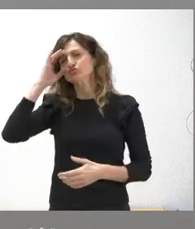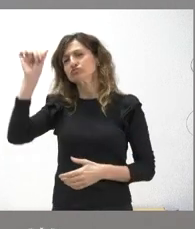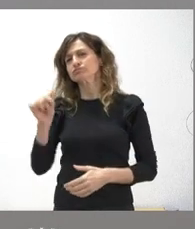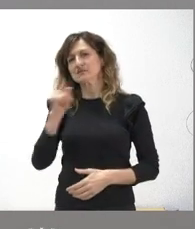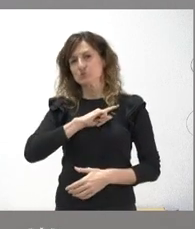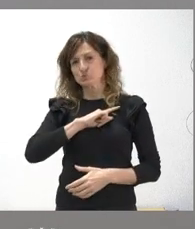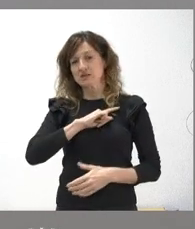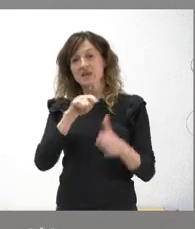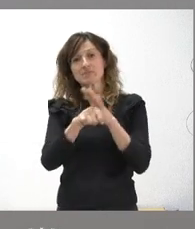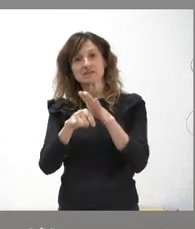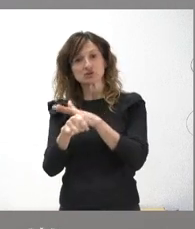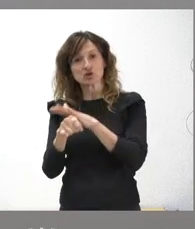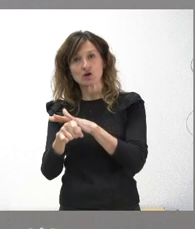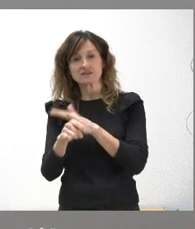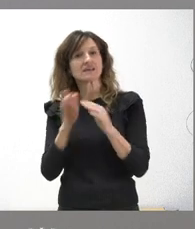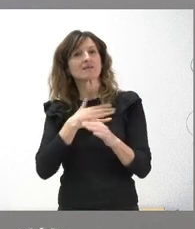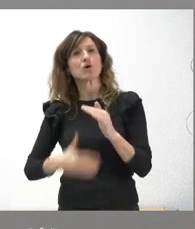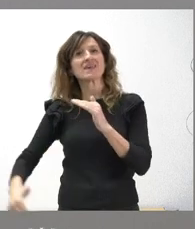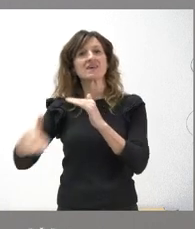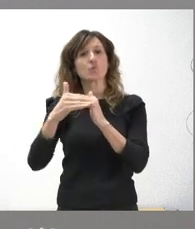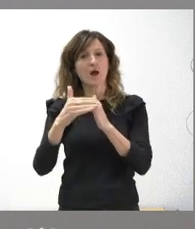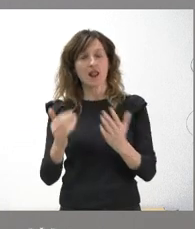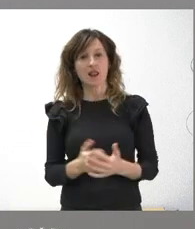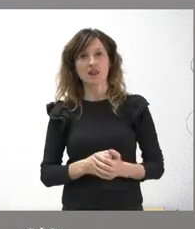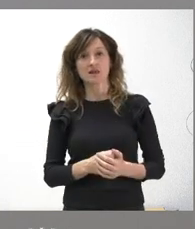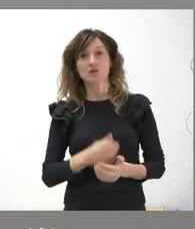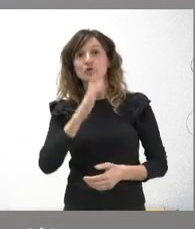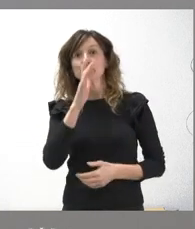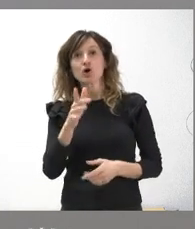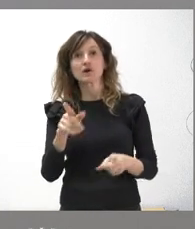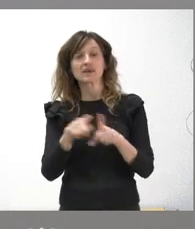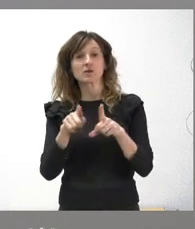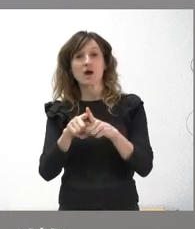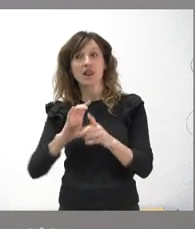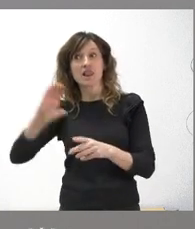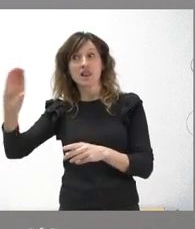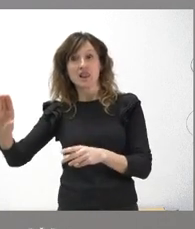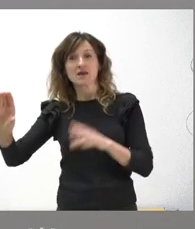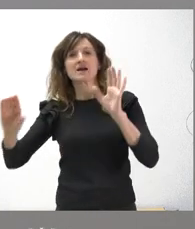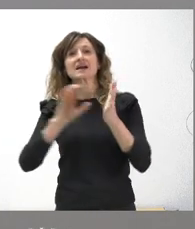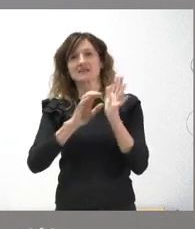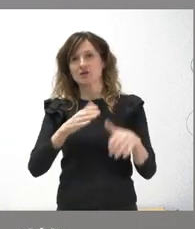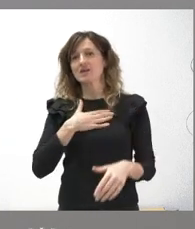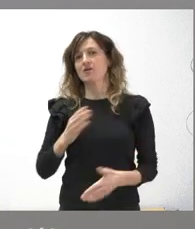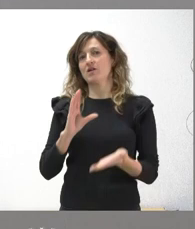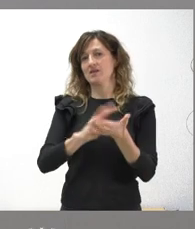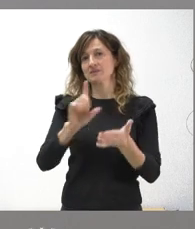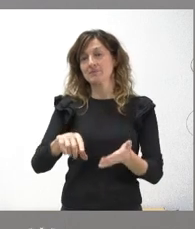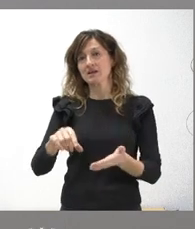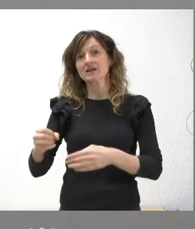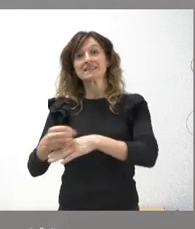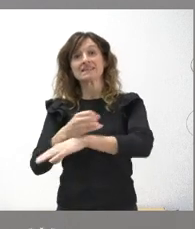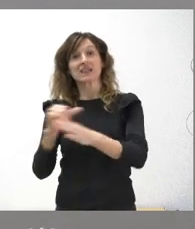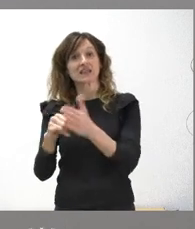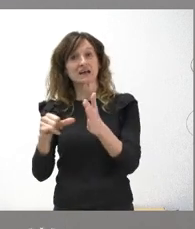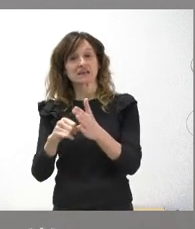estas inversiones se produzcan la igualdad de viene porque al igual que se pone dinero para otros también se ponga para Castilla de León en el tren de cercanías es muy evidente